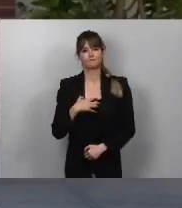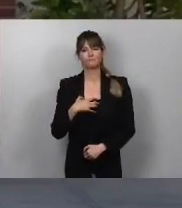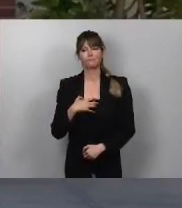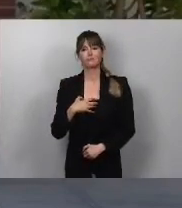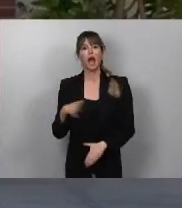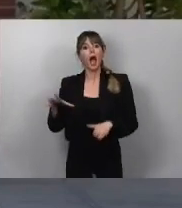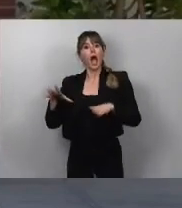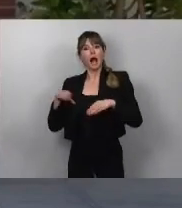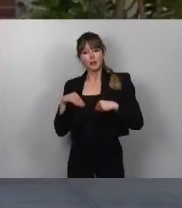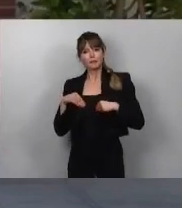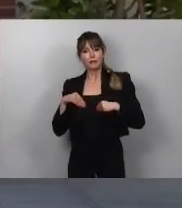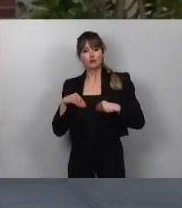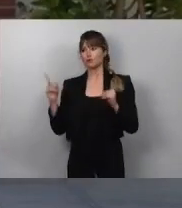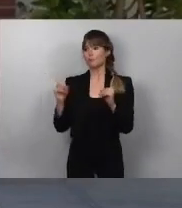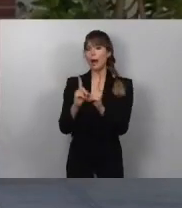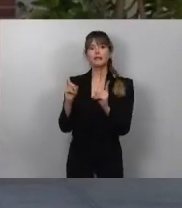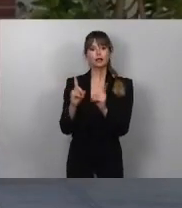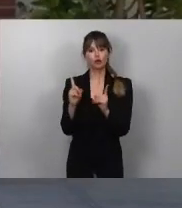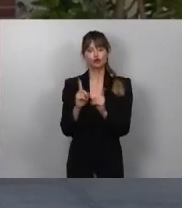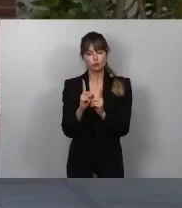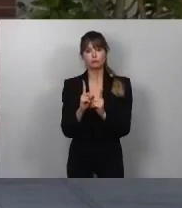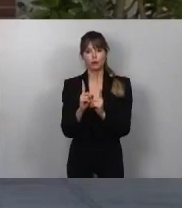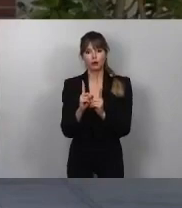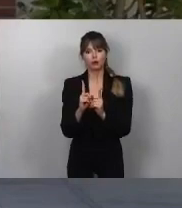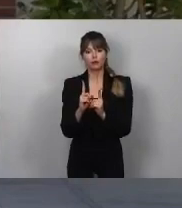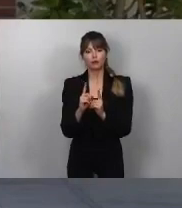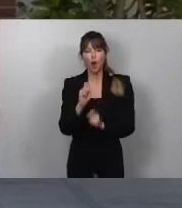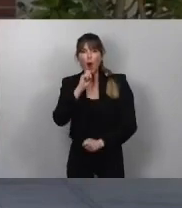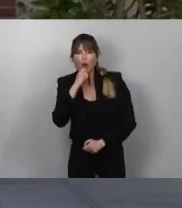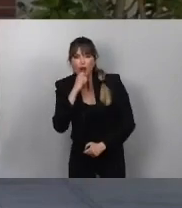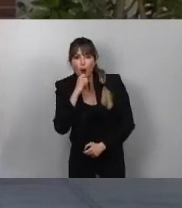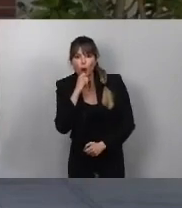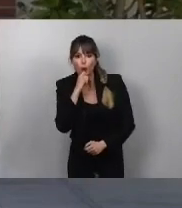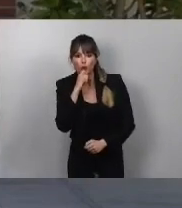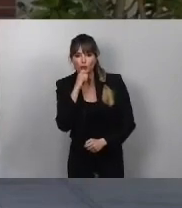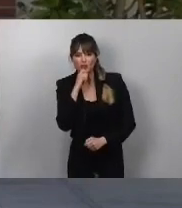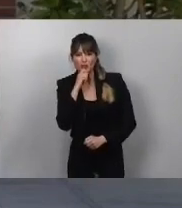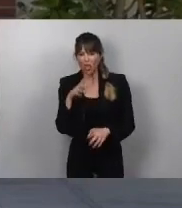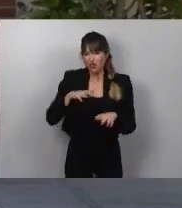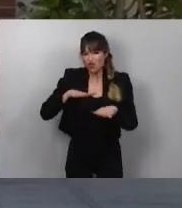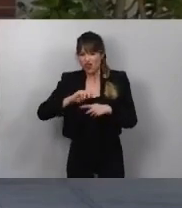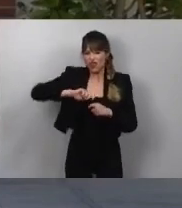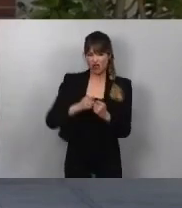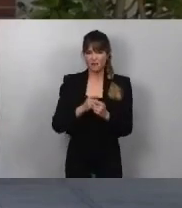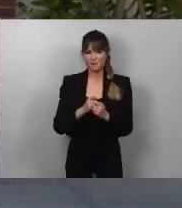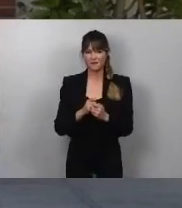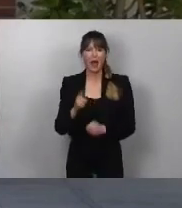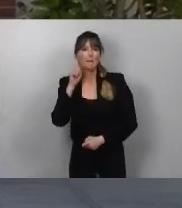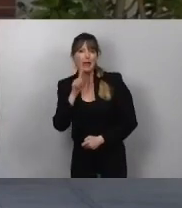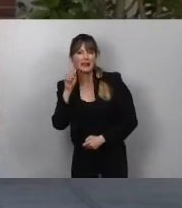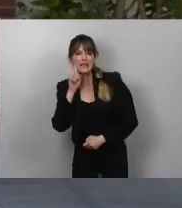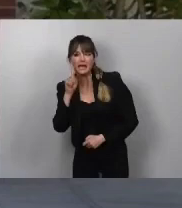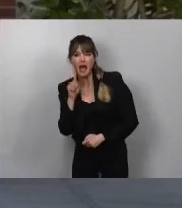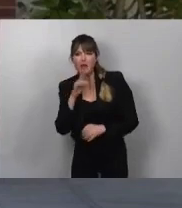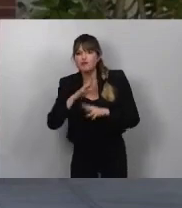que la contienda partidista justifique El ejercicio del odio de la insidia y de la falsedad hacia terceras